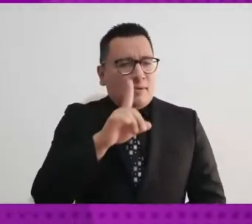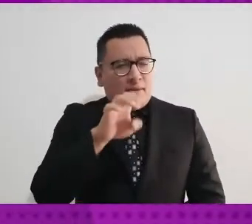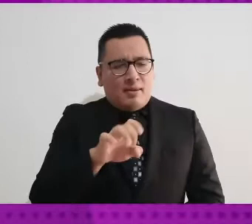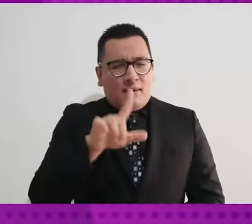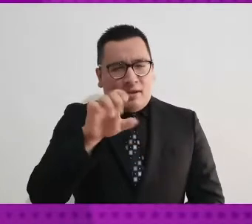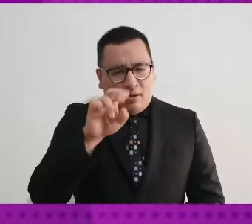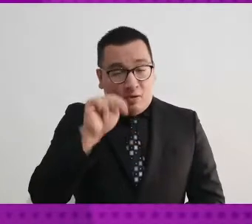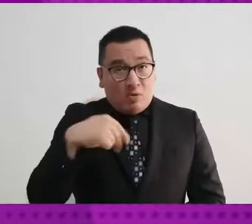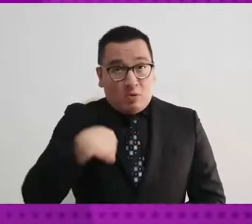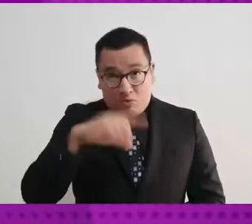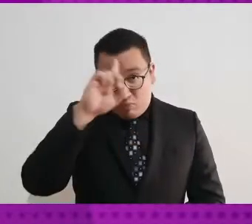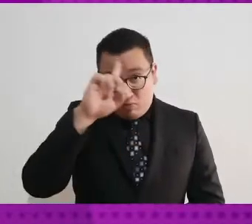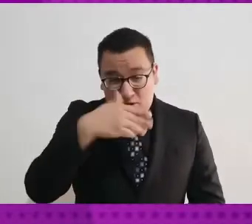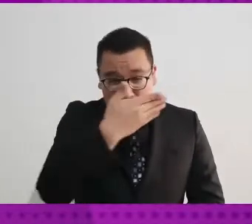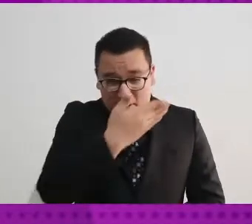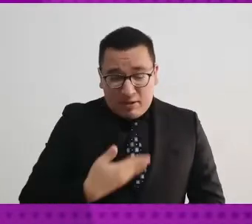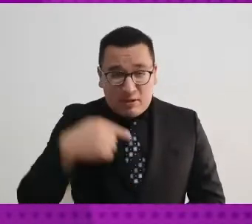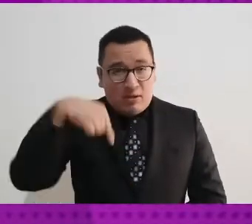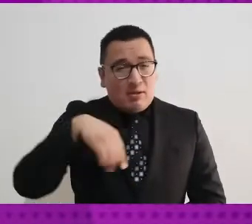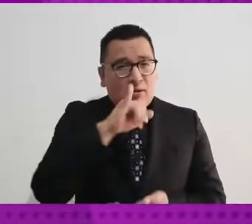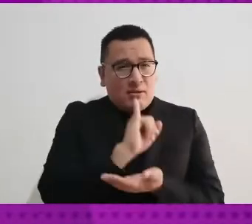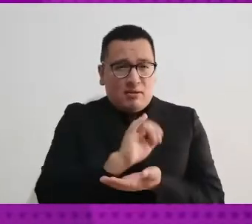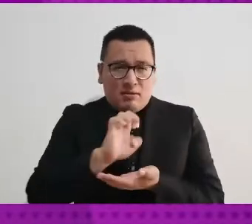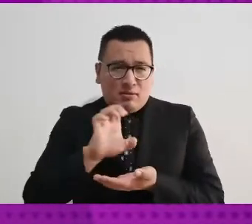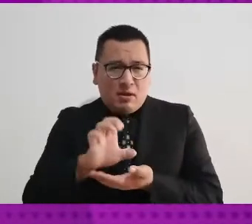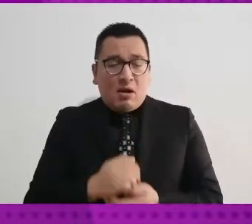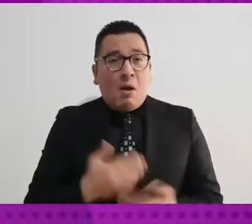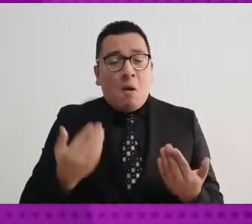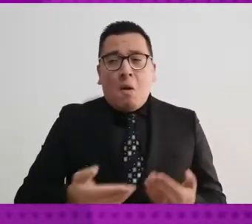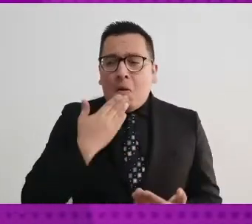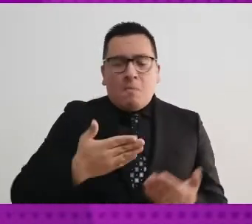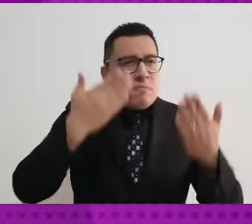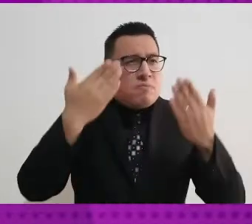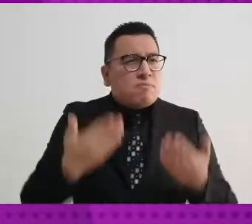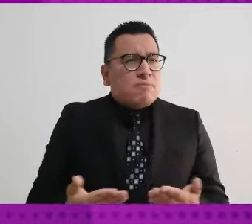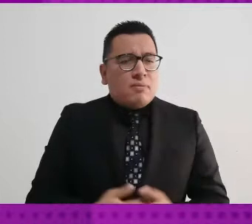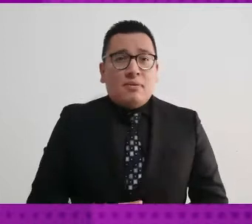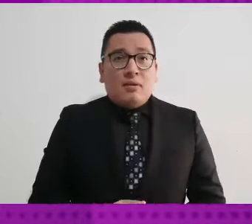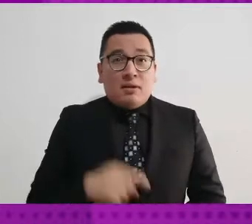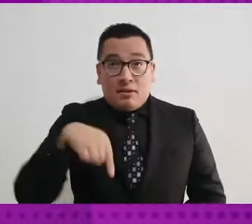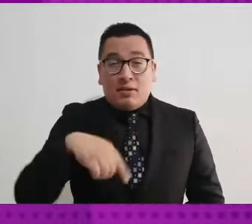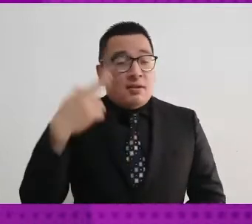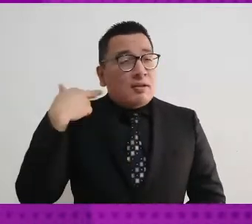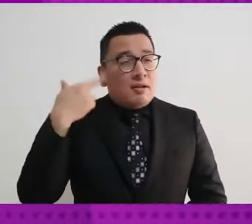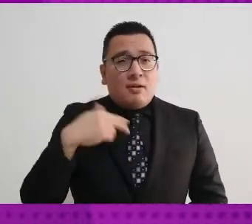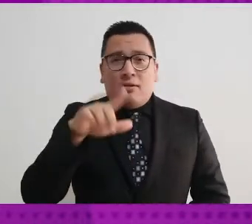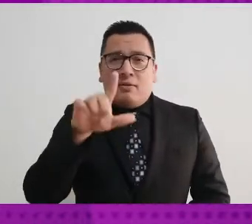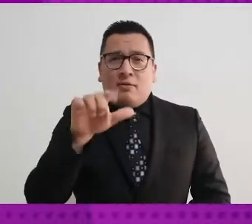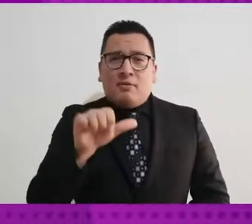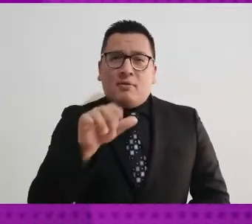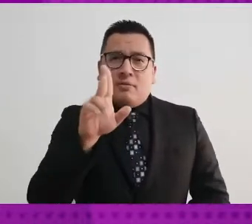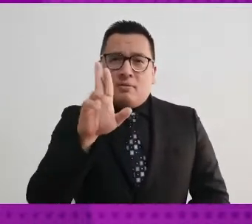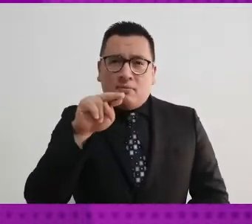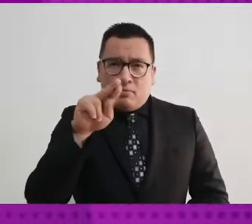consejera presidenta del Instituto Electoral de Coahuila y le damos la más cordial de las bienvenidas a La Urna, el programa